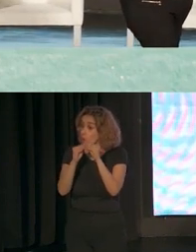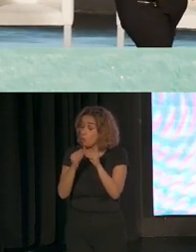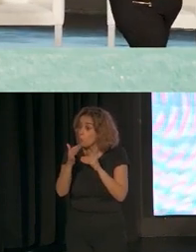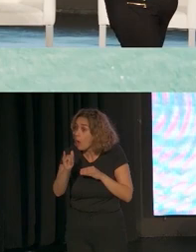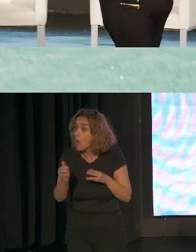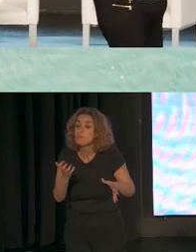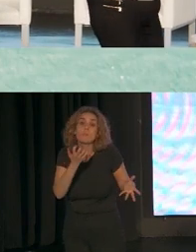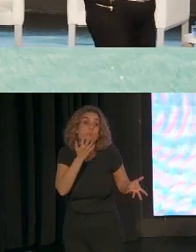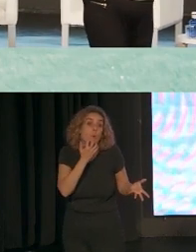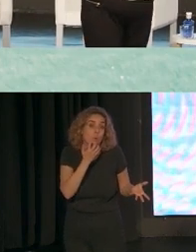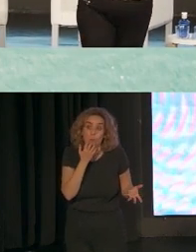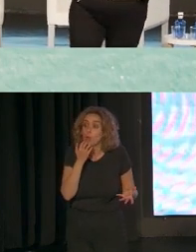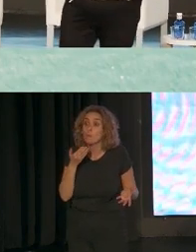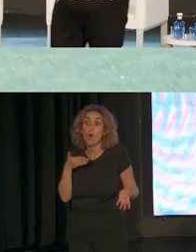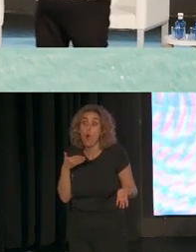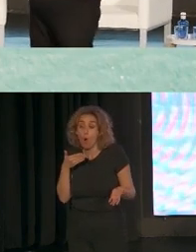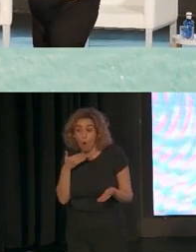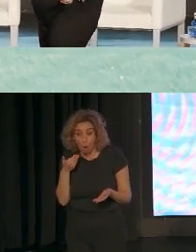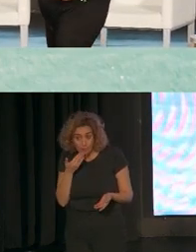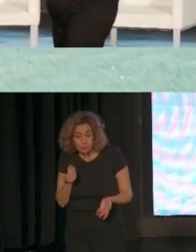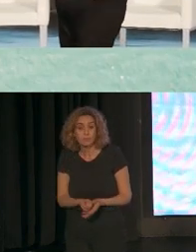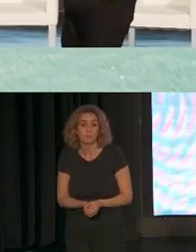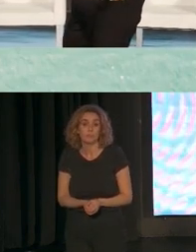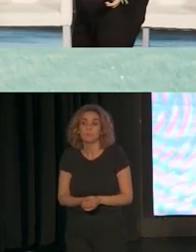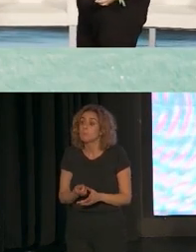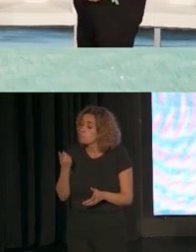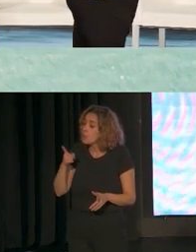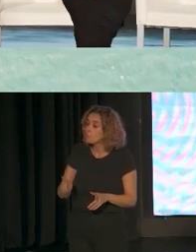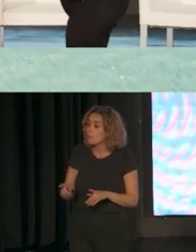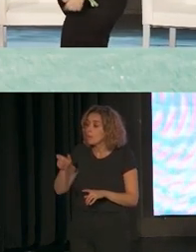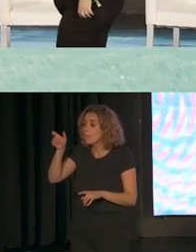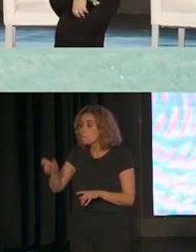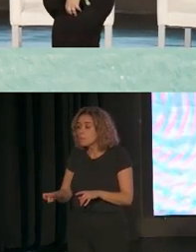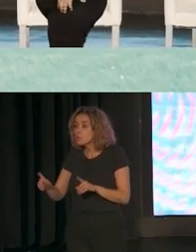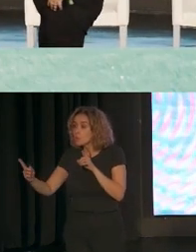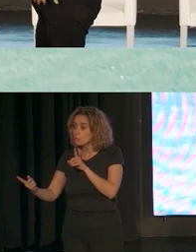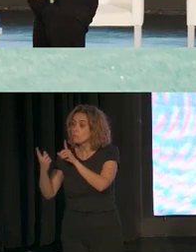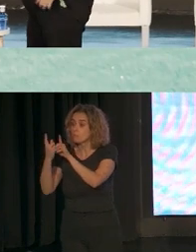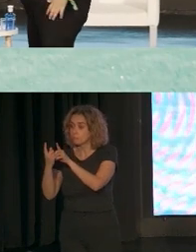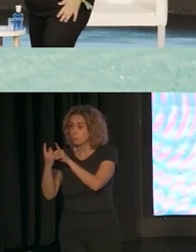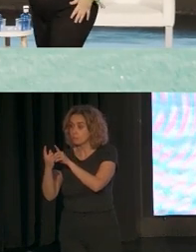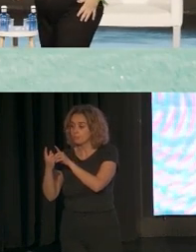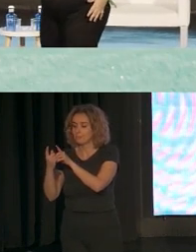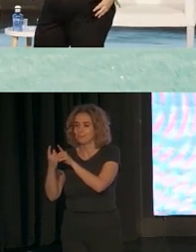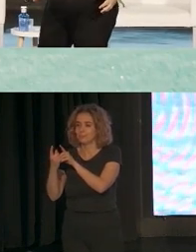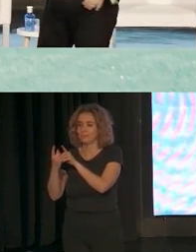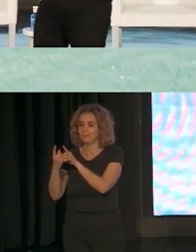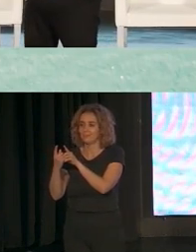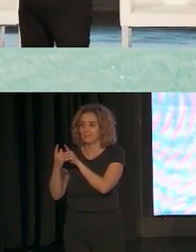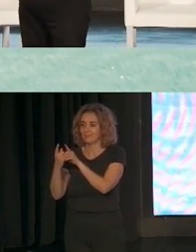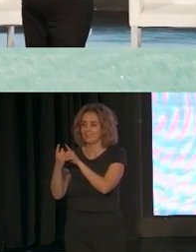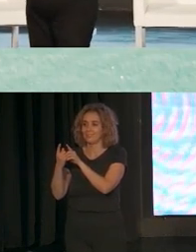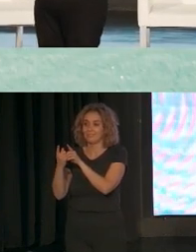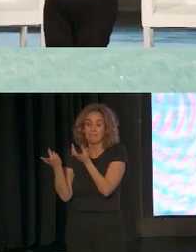Como por ejemplo los hobbies también Es verdad que nos vamos a encontrar personas con las que a lo mejor